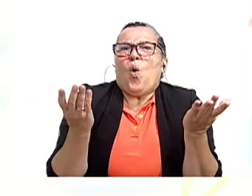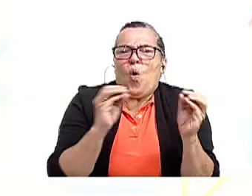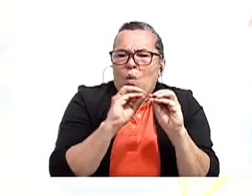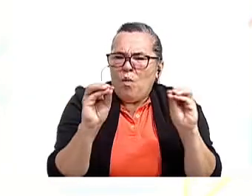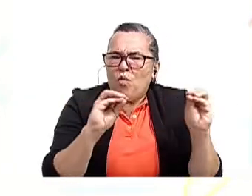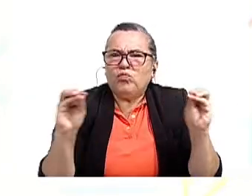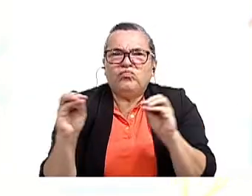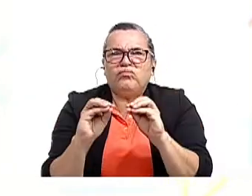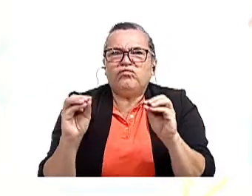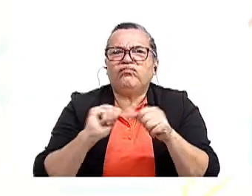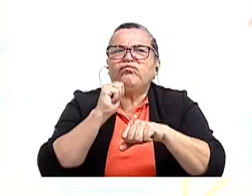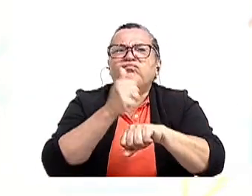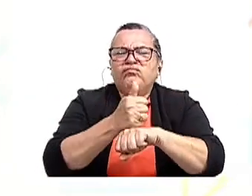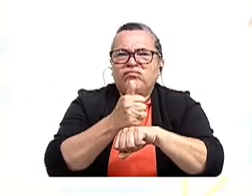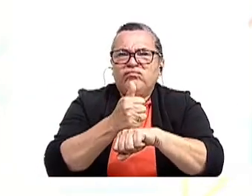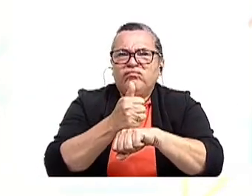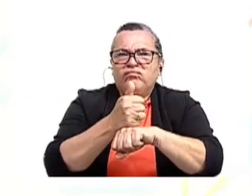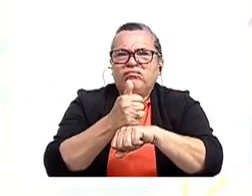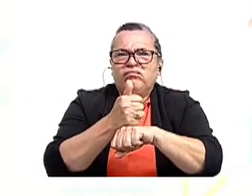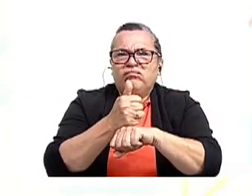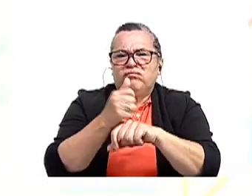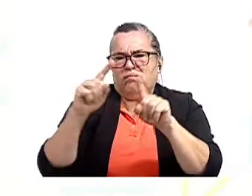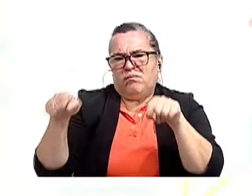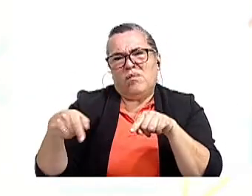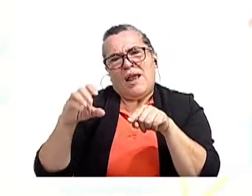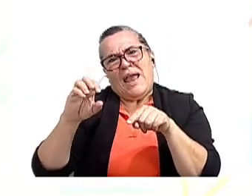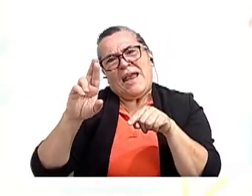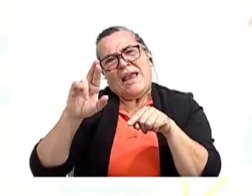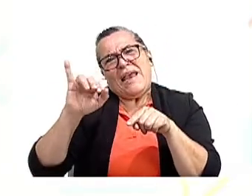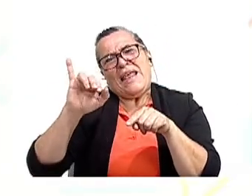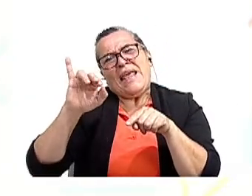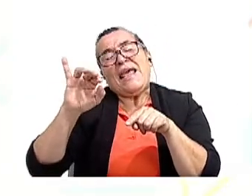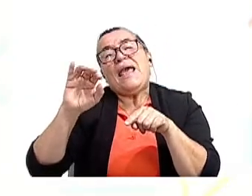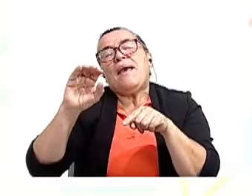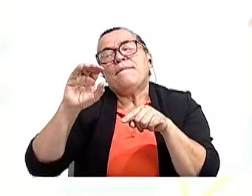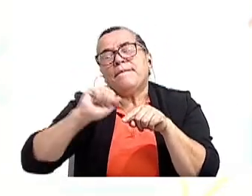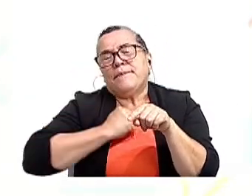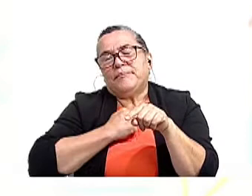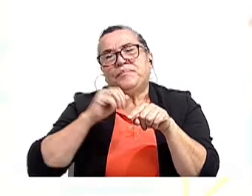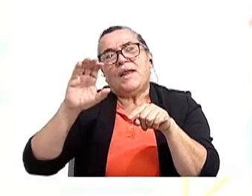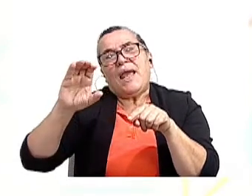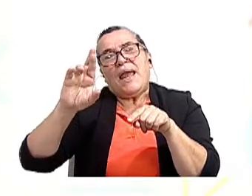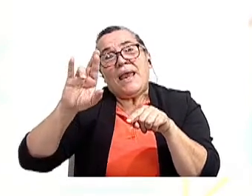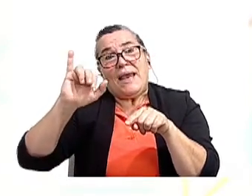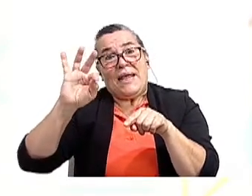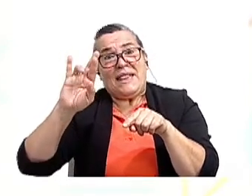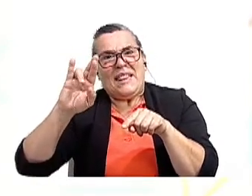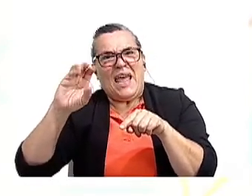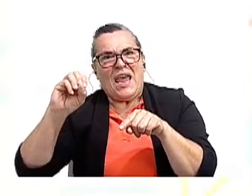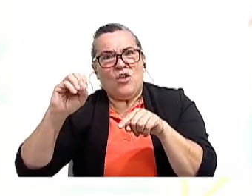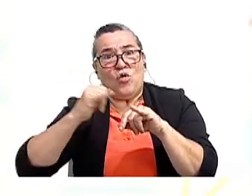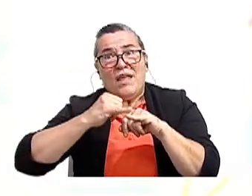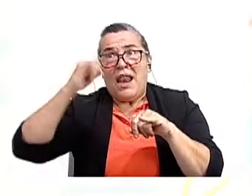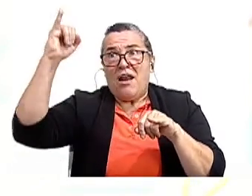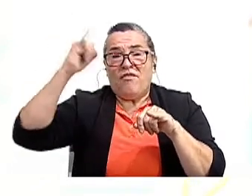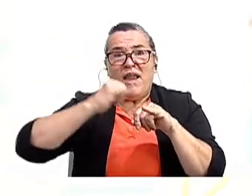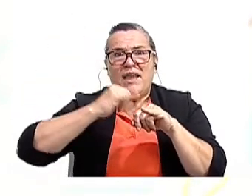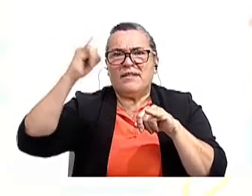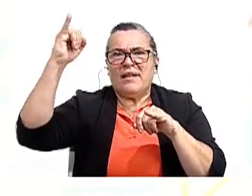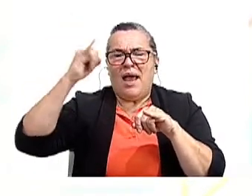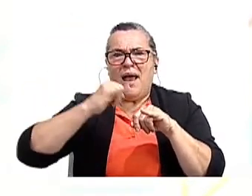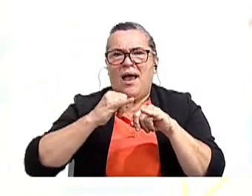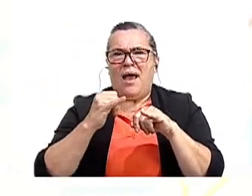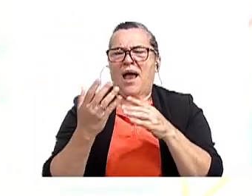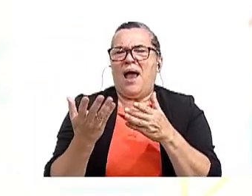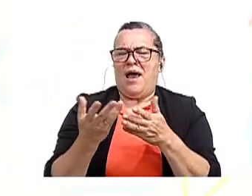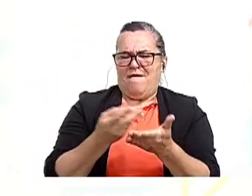anteriores, determinar el criterio de la ecuación de la recta, ¿qué tenemos que hacer? Pues obviamente determinar cuál